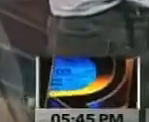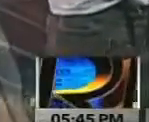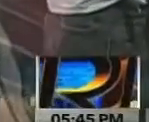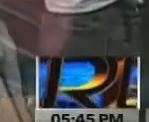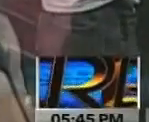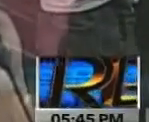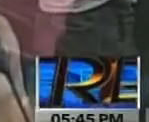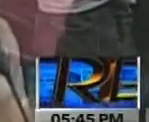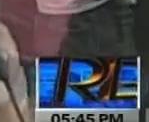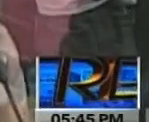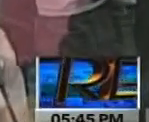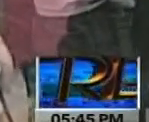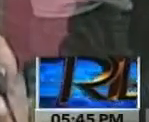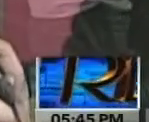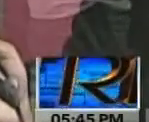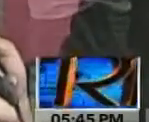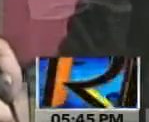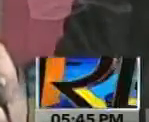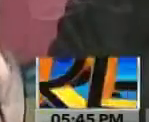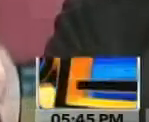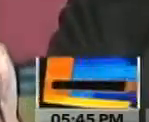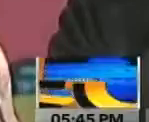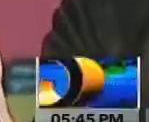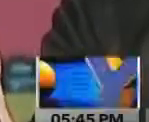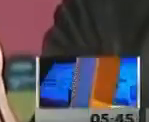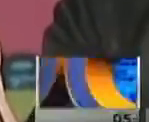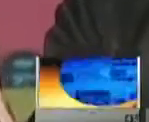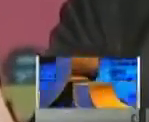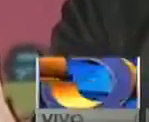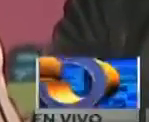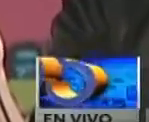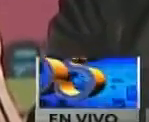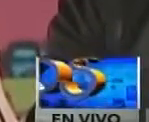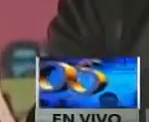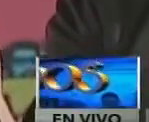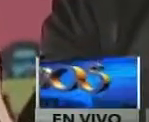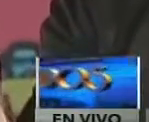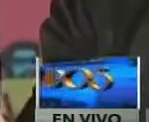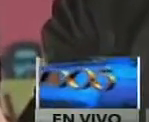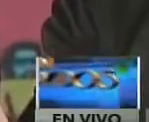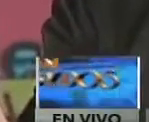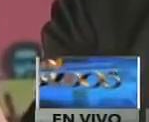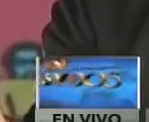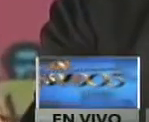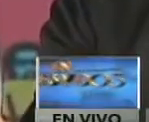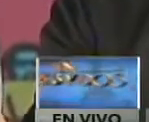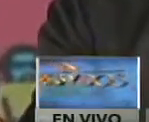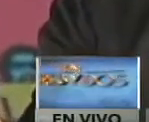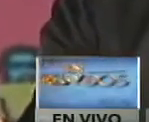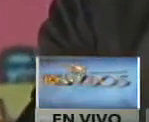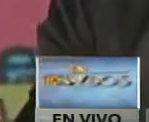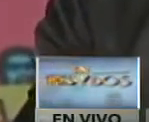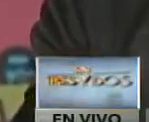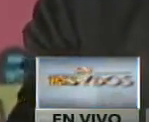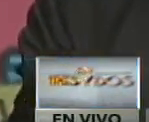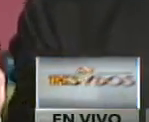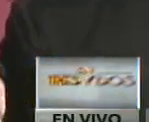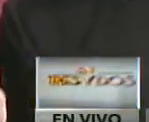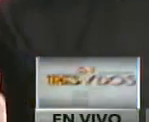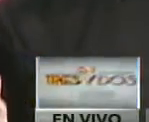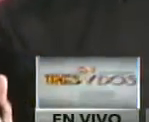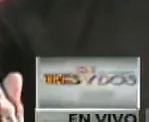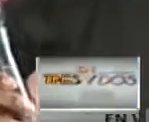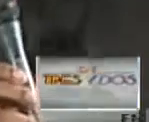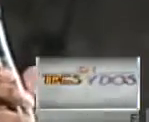Percatarte que hoy en día para ti tengo una respuesta, y es por la que nunca, nunca contigo volvería.